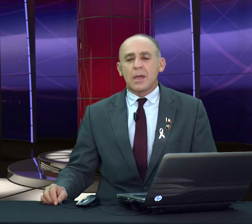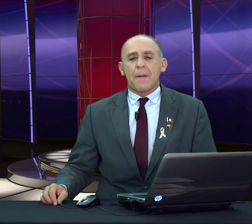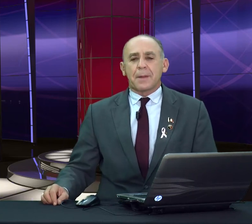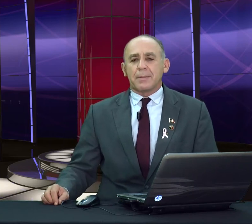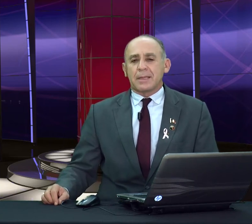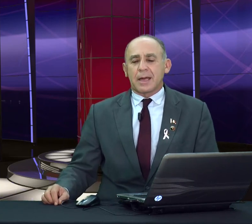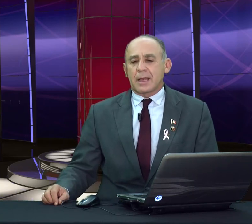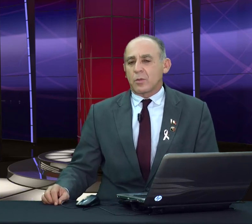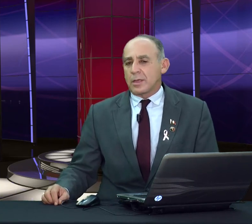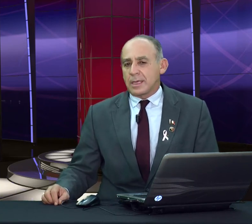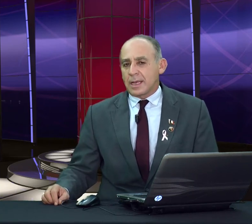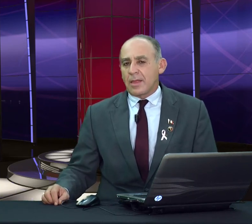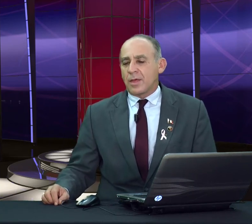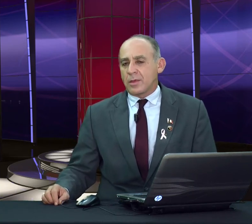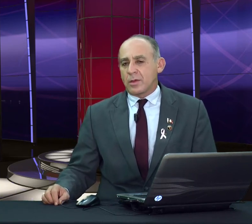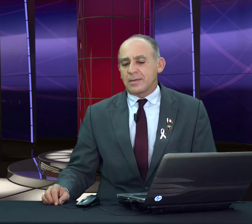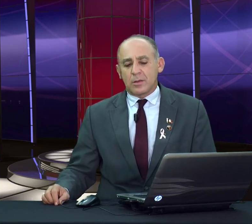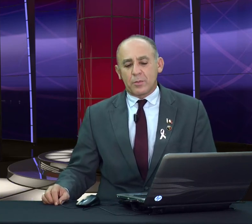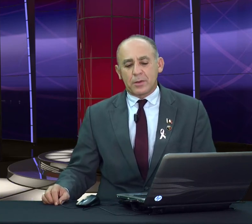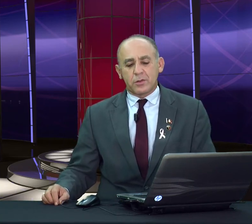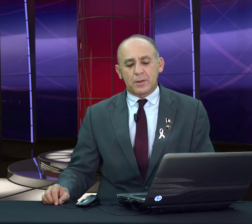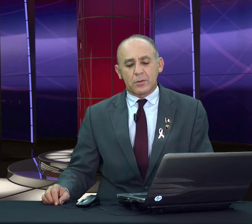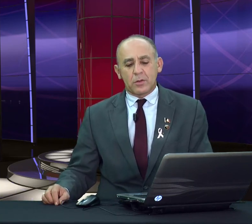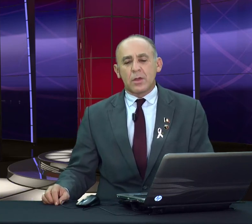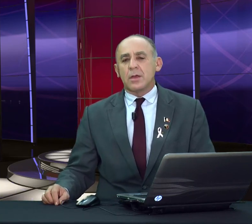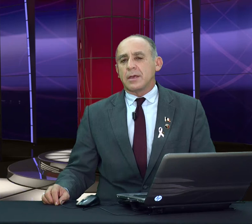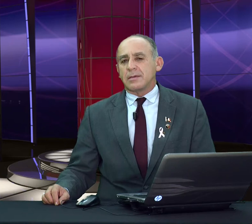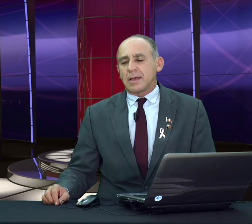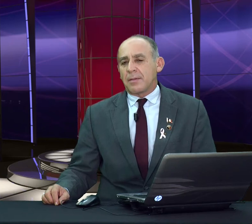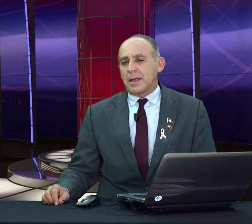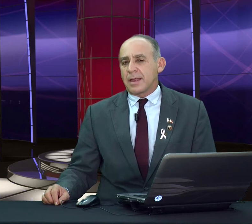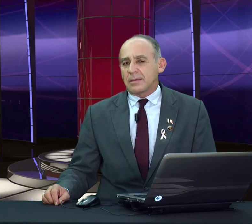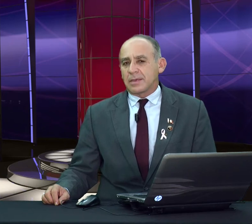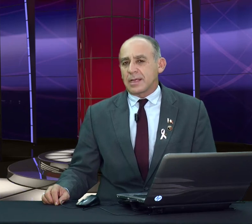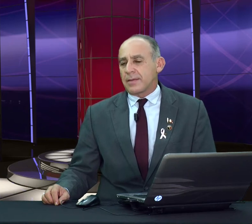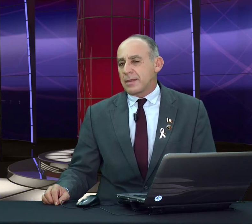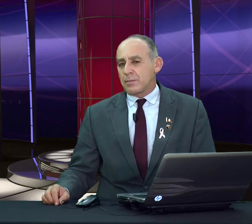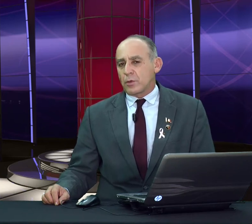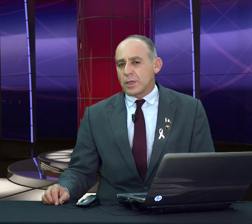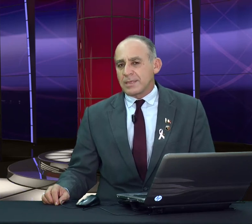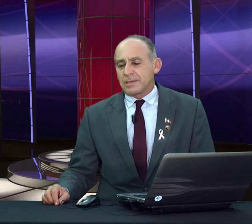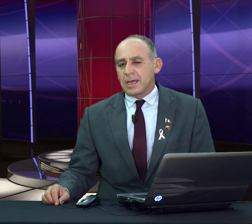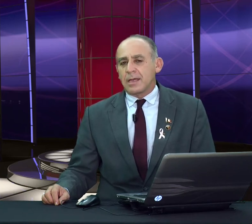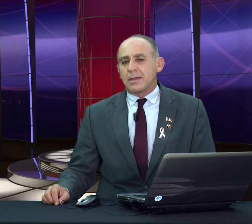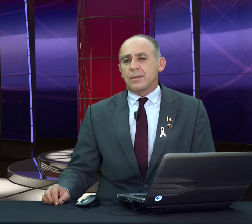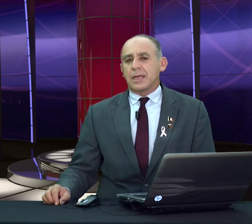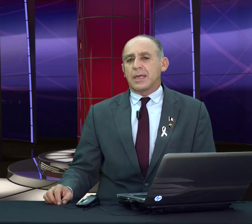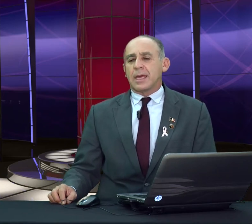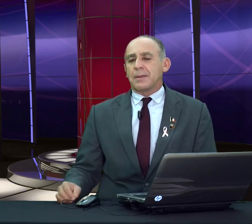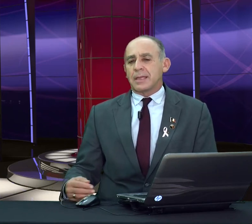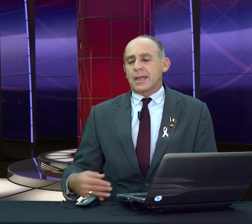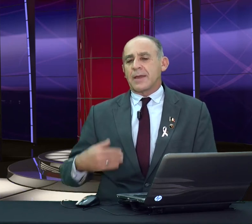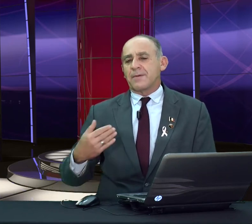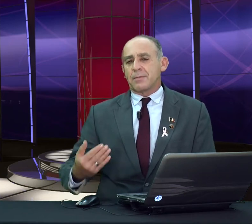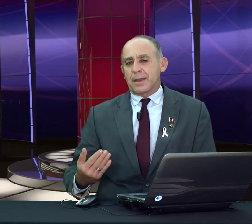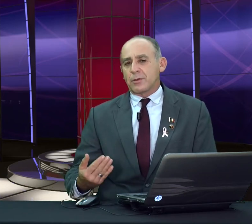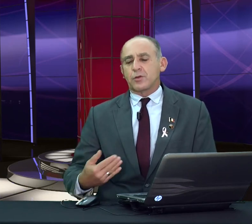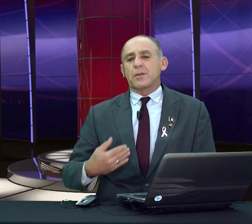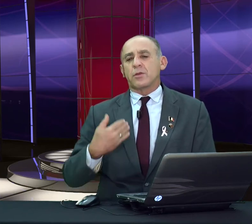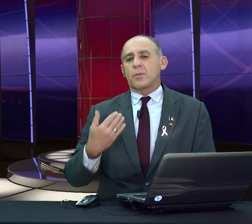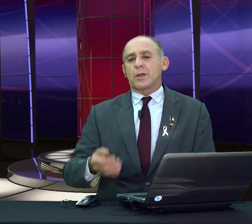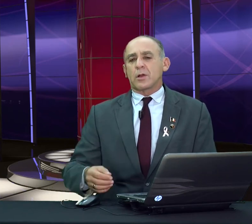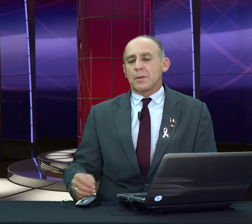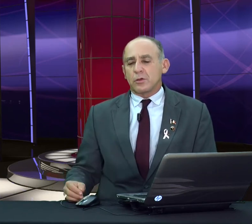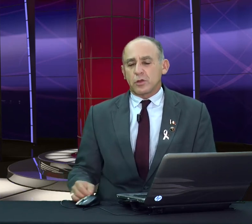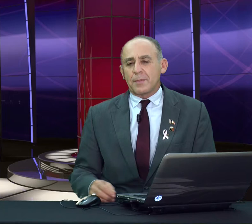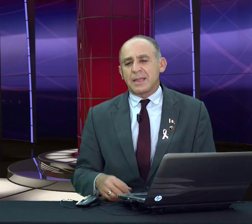preparados para evitar cualquier daño a la salud? Pero sobre todo es hablar acerca de la importancia de evitar enfermarnos, sobre